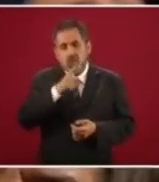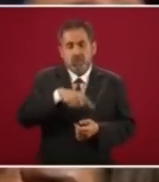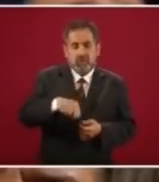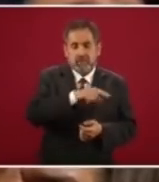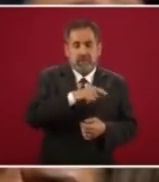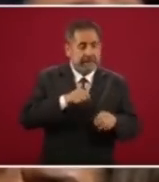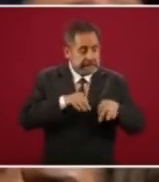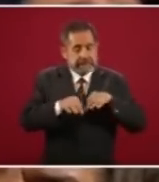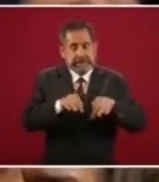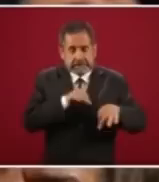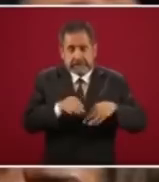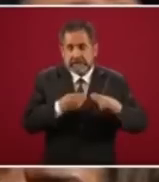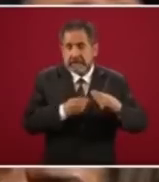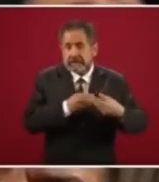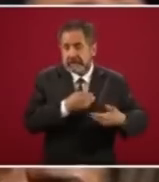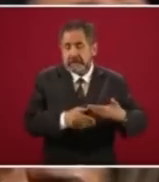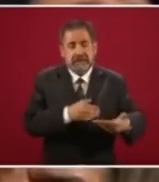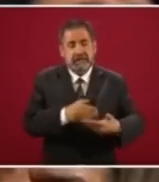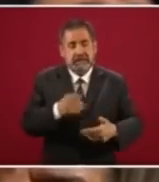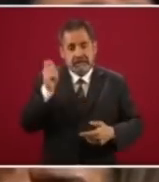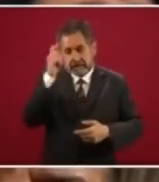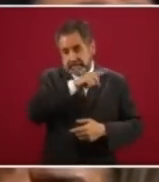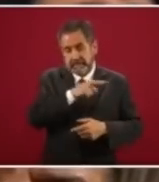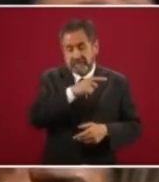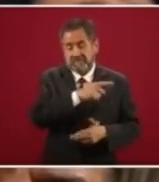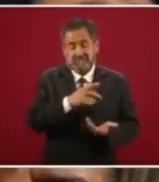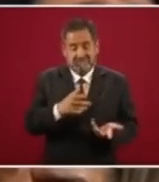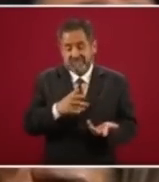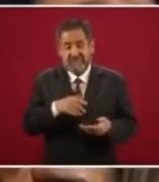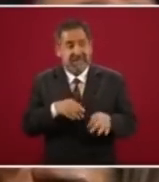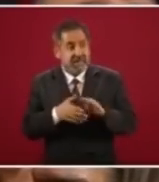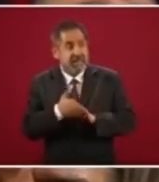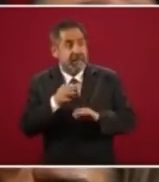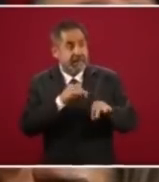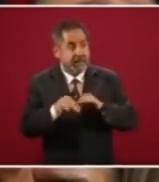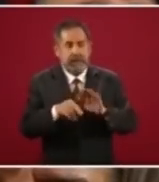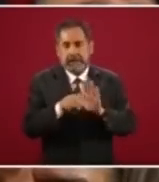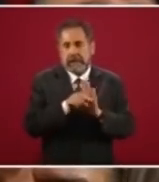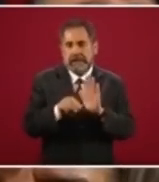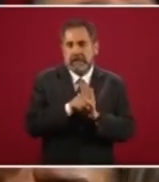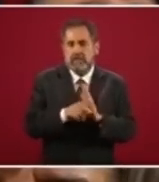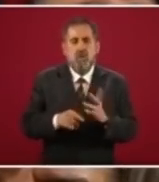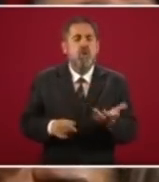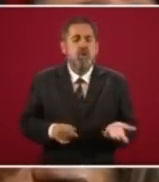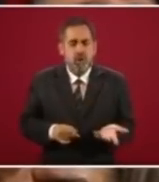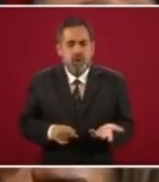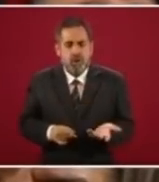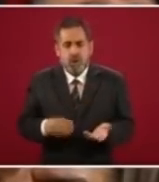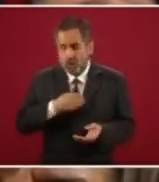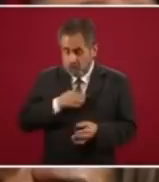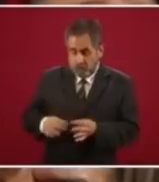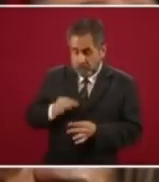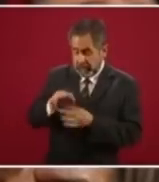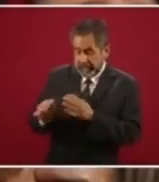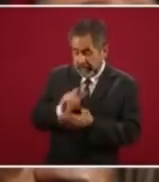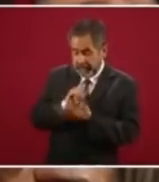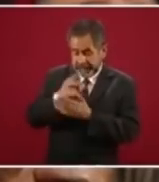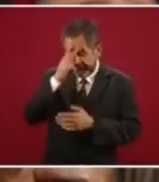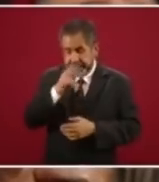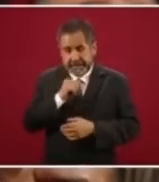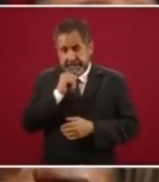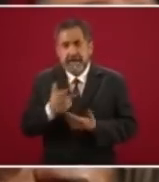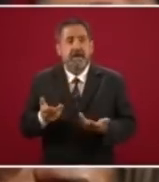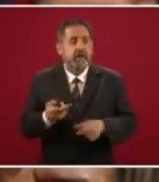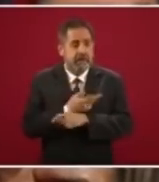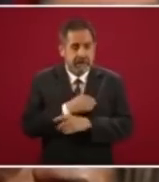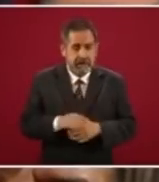que trabajan en condiciones muy desfavorables y no se está dando cumplimiento a la ley mexicana en primer lugar y